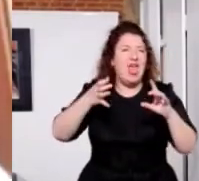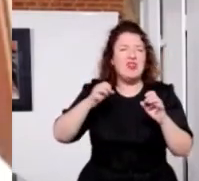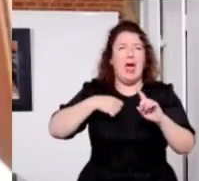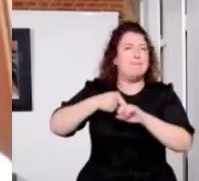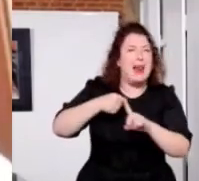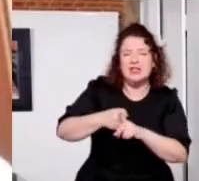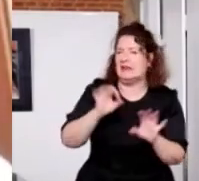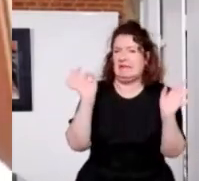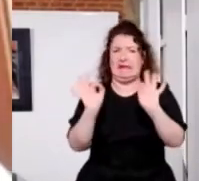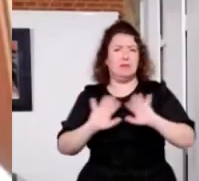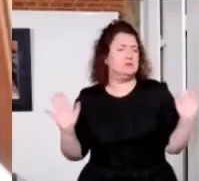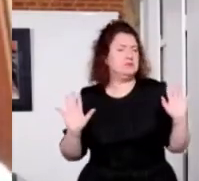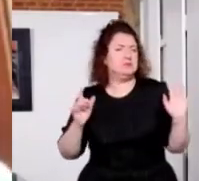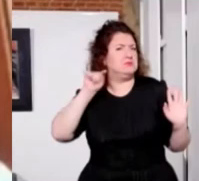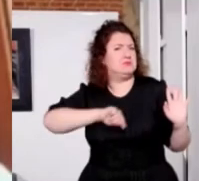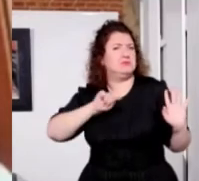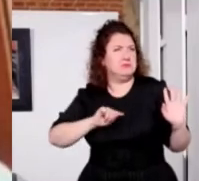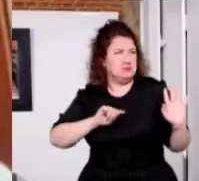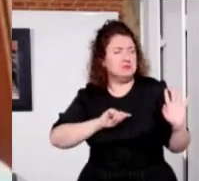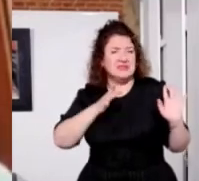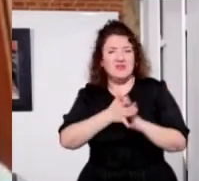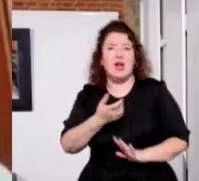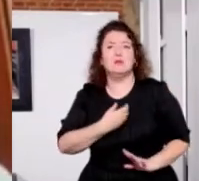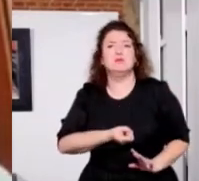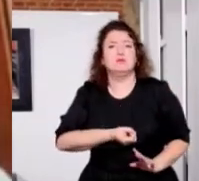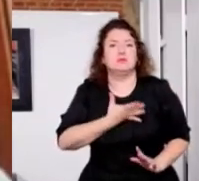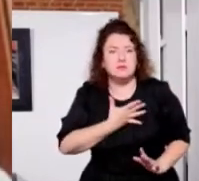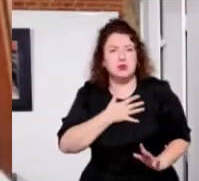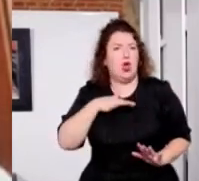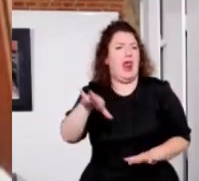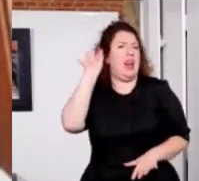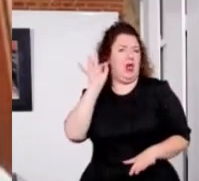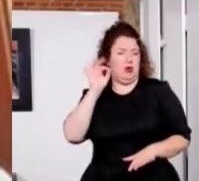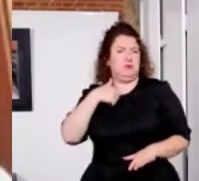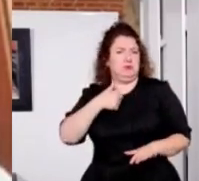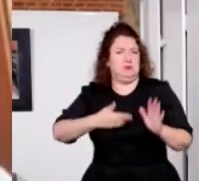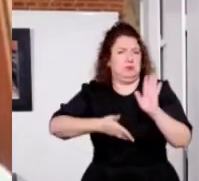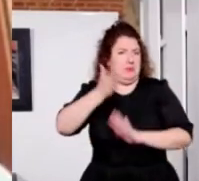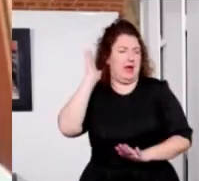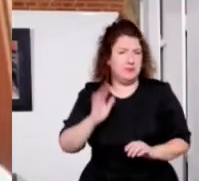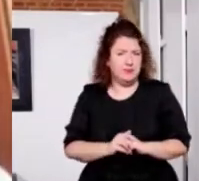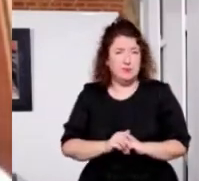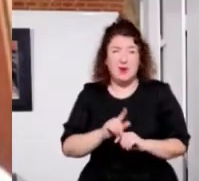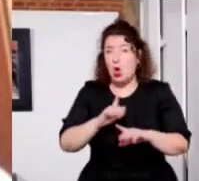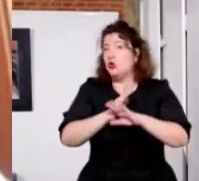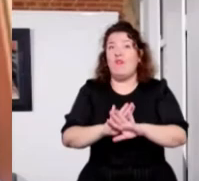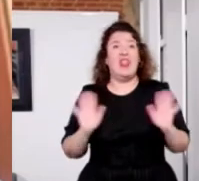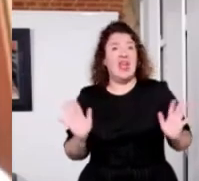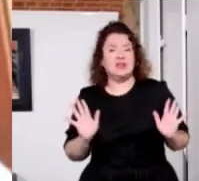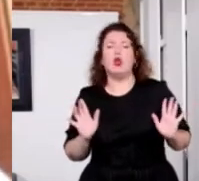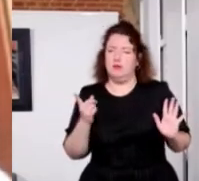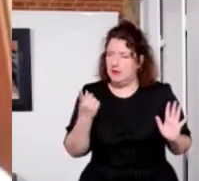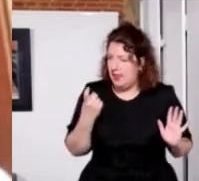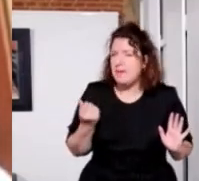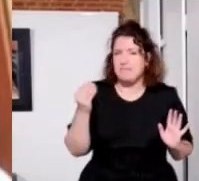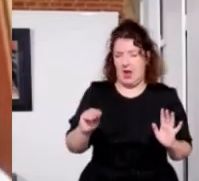Y esta es una condición necesaria para que haya bien, que la voluntad lo quiera libremente, pero no es suficiente, no es suficiente. Y mucho